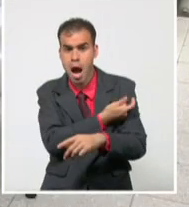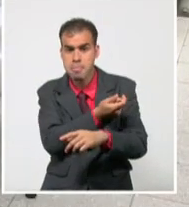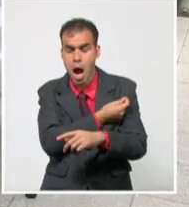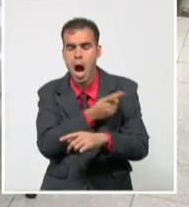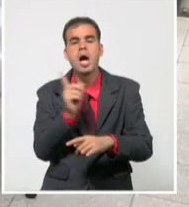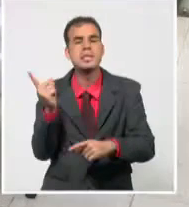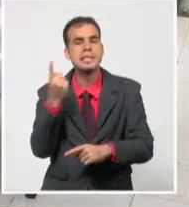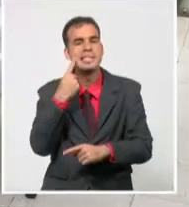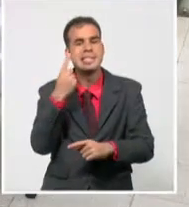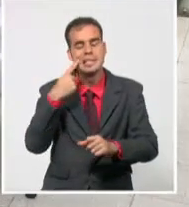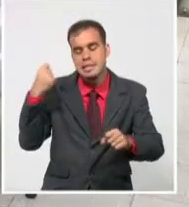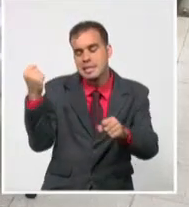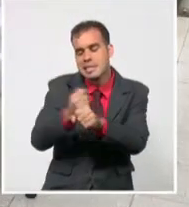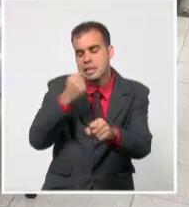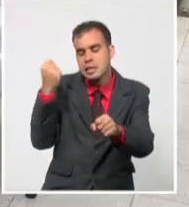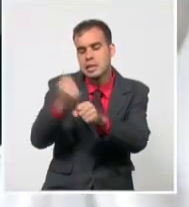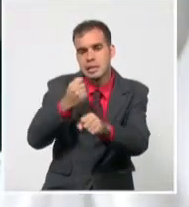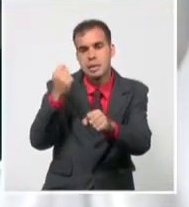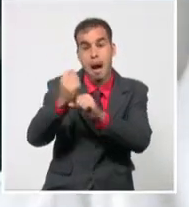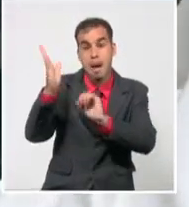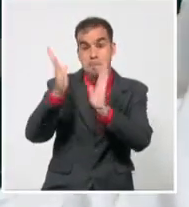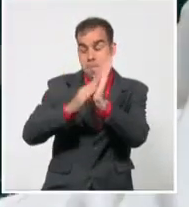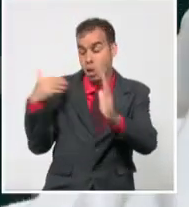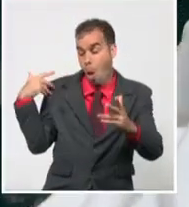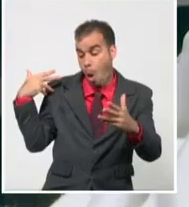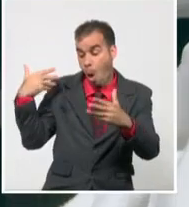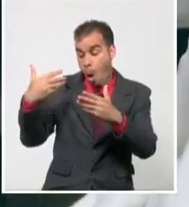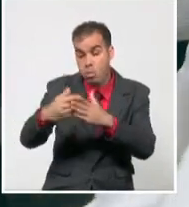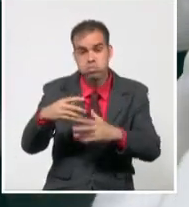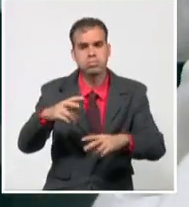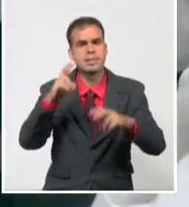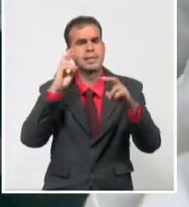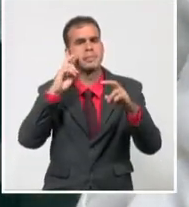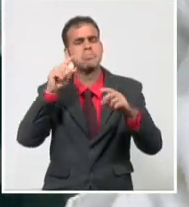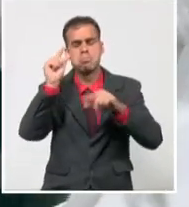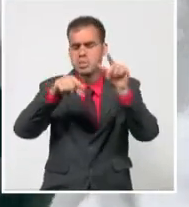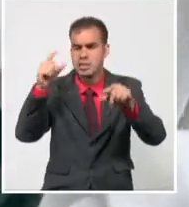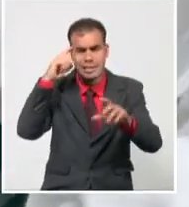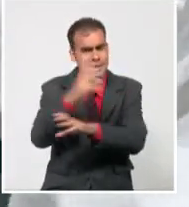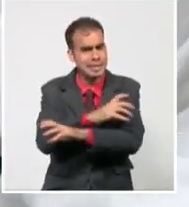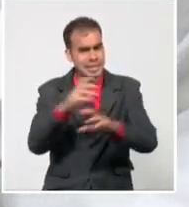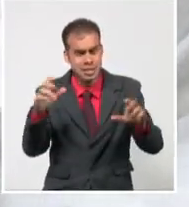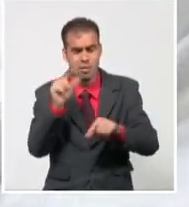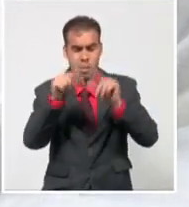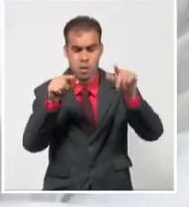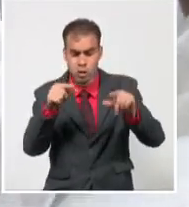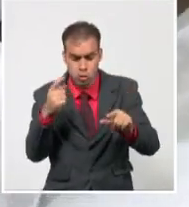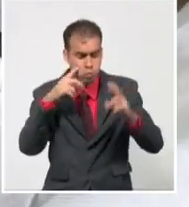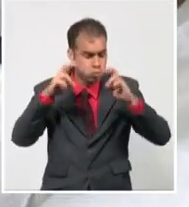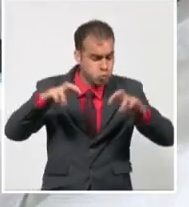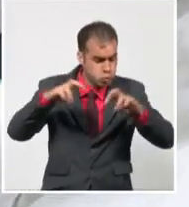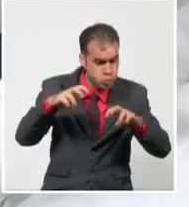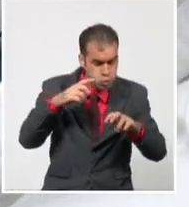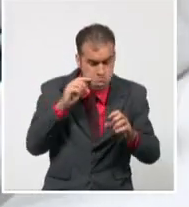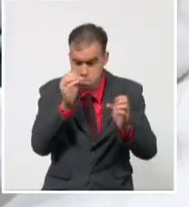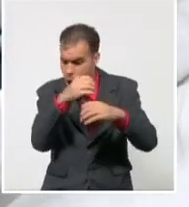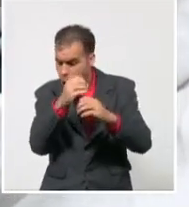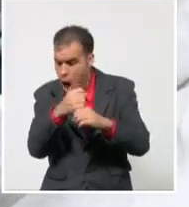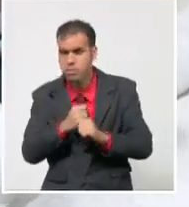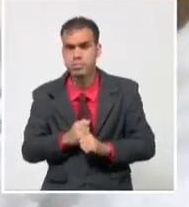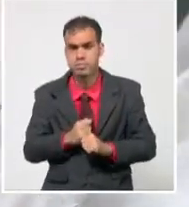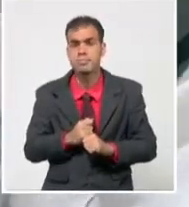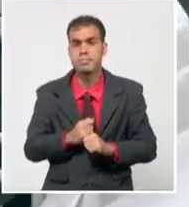al arduo trabajo de varios meses de científicos, productores, personal de calidad, investigadores clínicos y de la